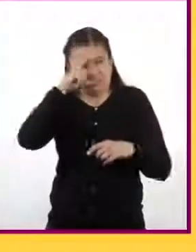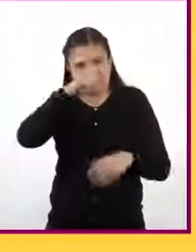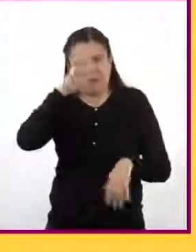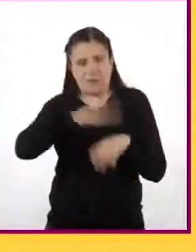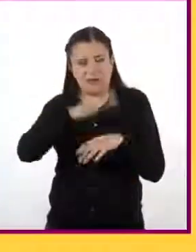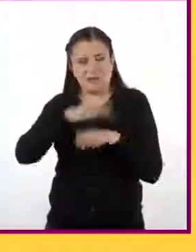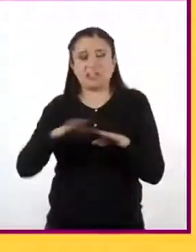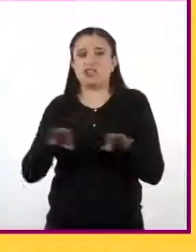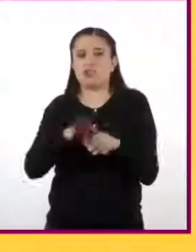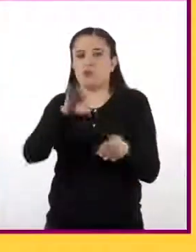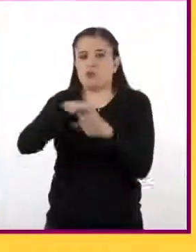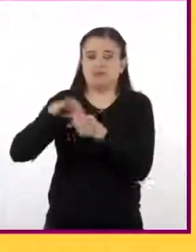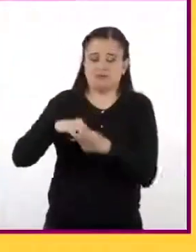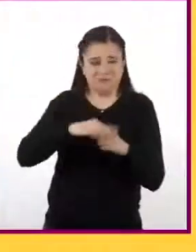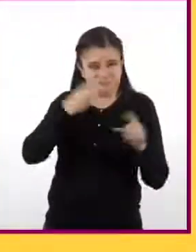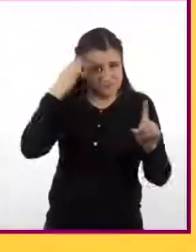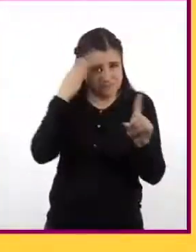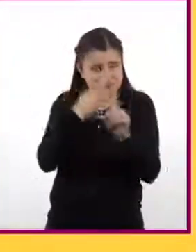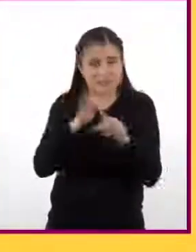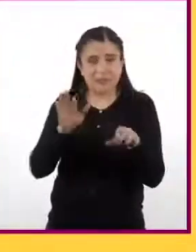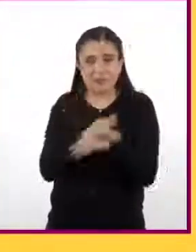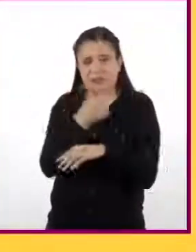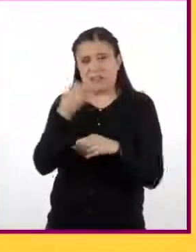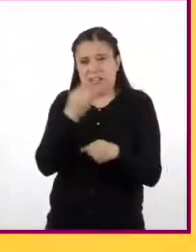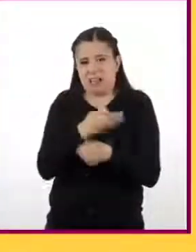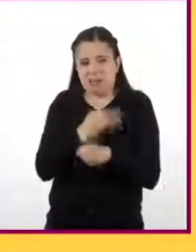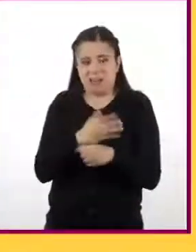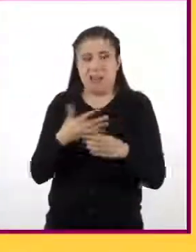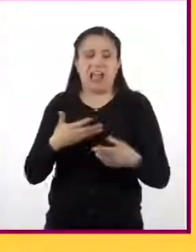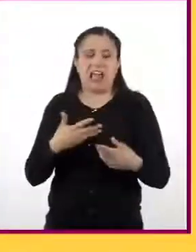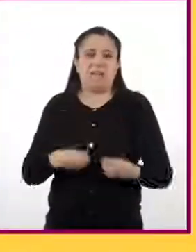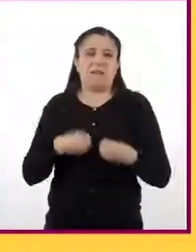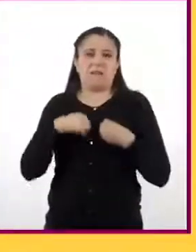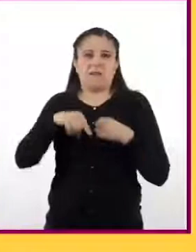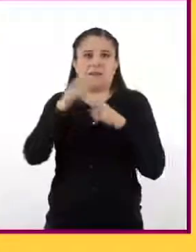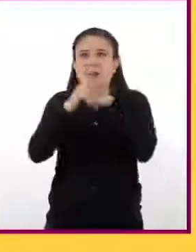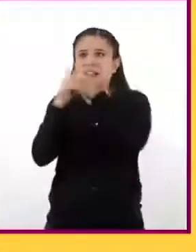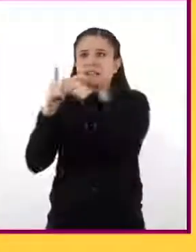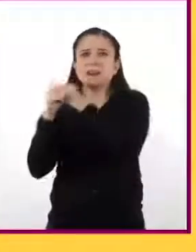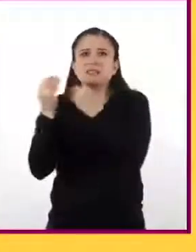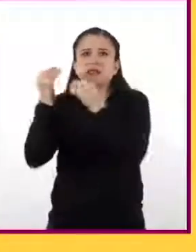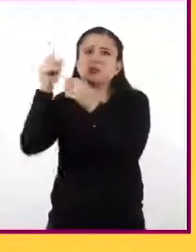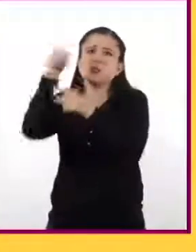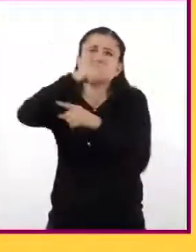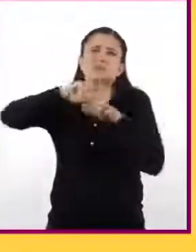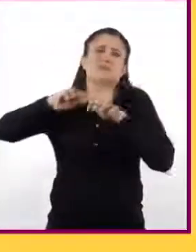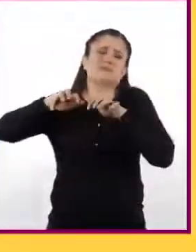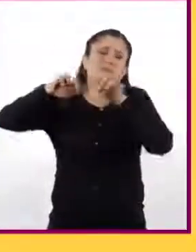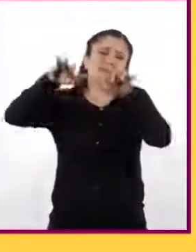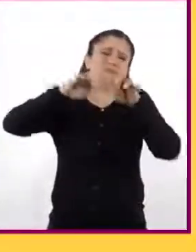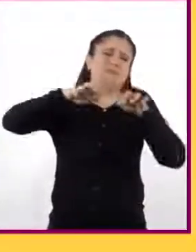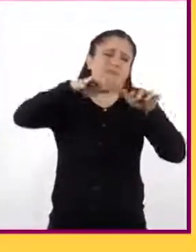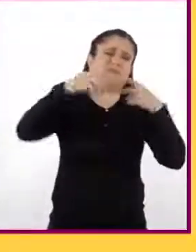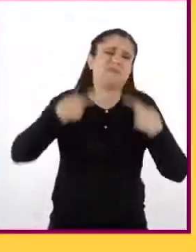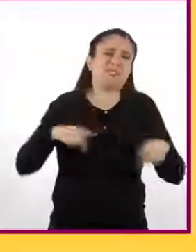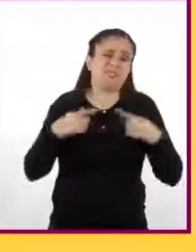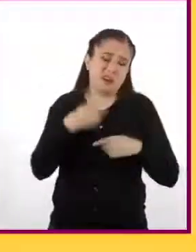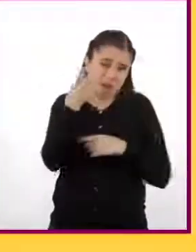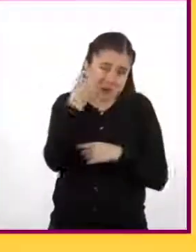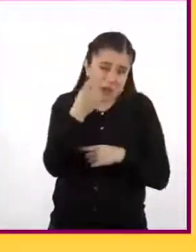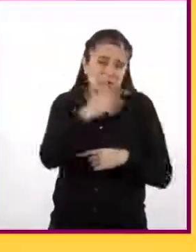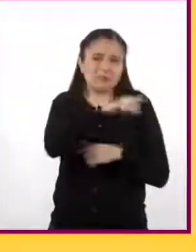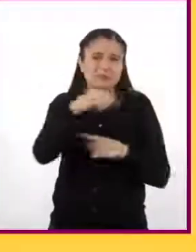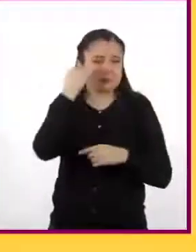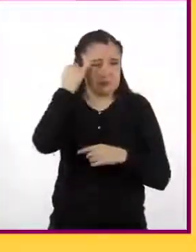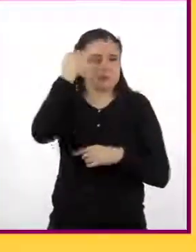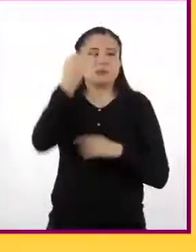ejercer la democracia directa, porque en sociedades actuales viven millones de personas. Por ello, se recurrió a emplear mecanismos